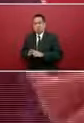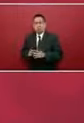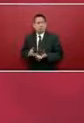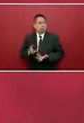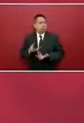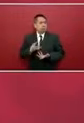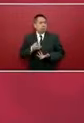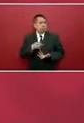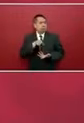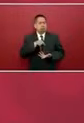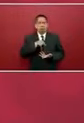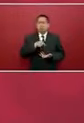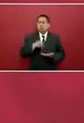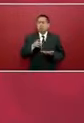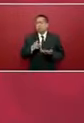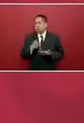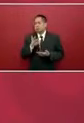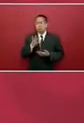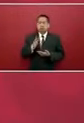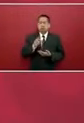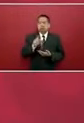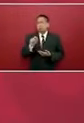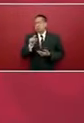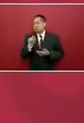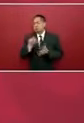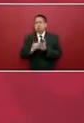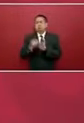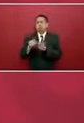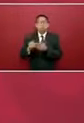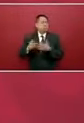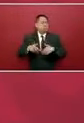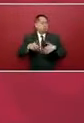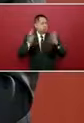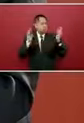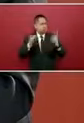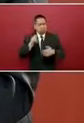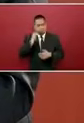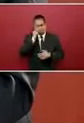hasta por 10, 20 millones de pesos